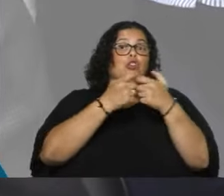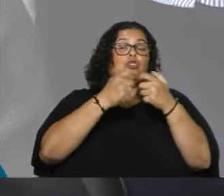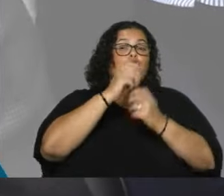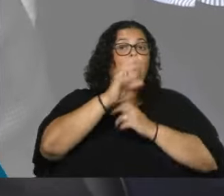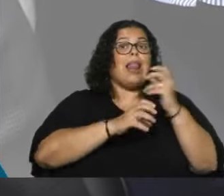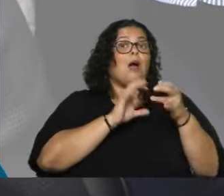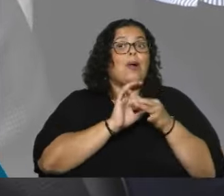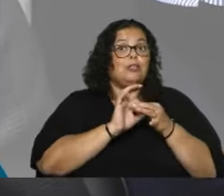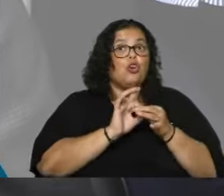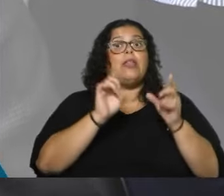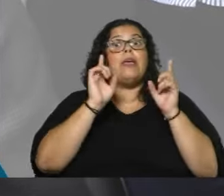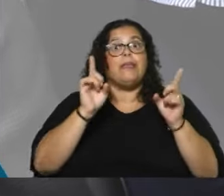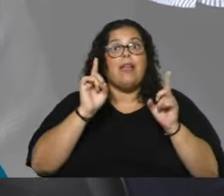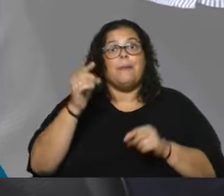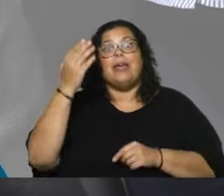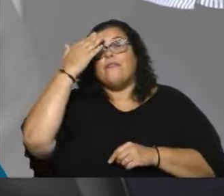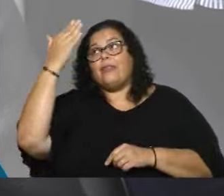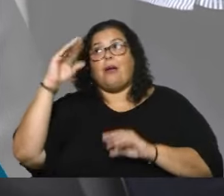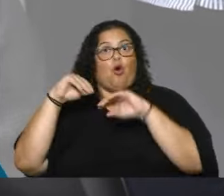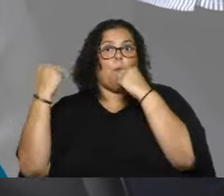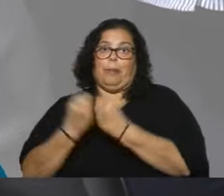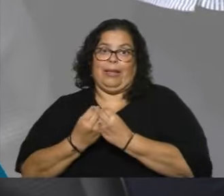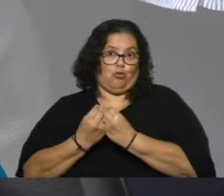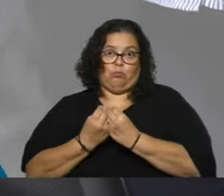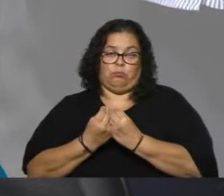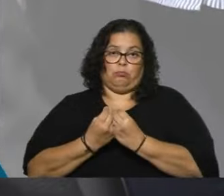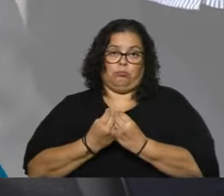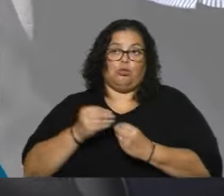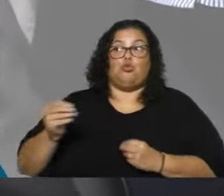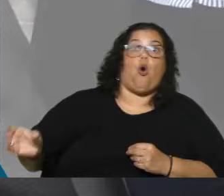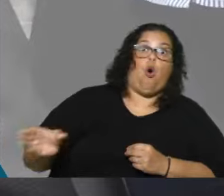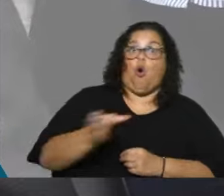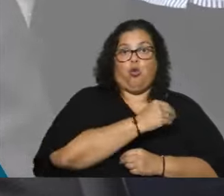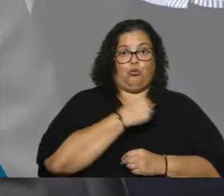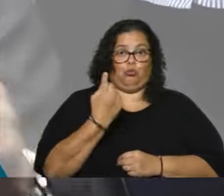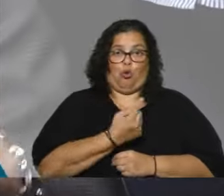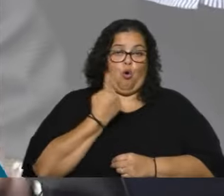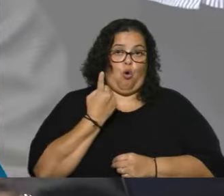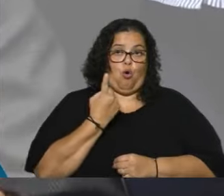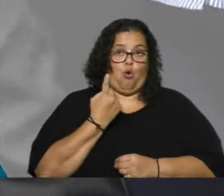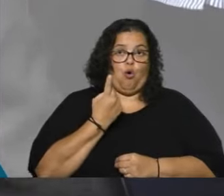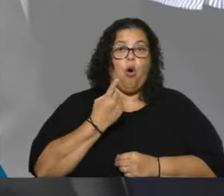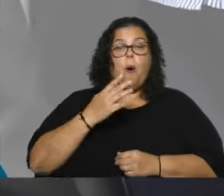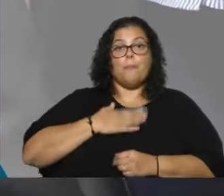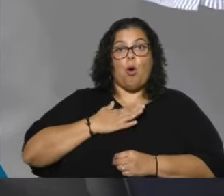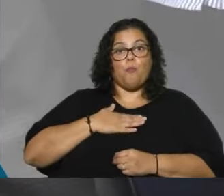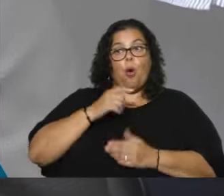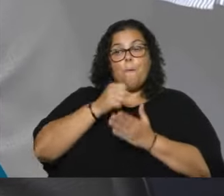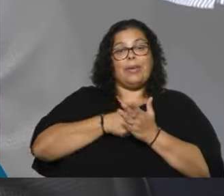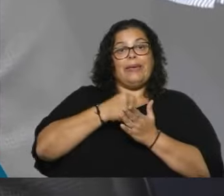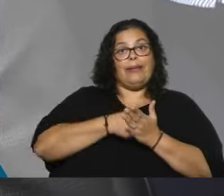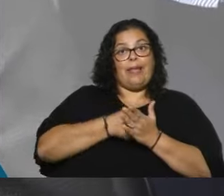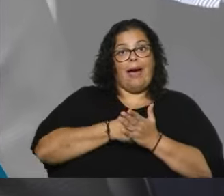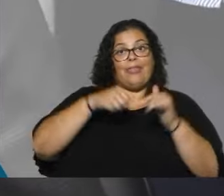y la oposición completa, que dejó solo a sus propios militantes que están